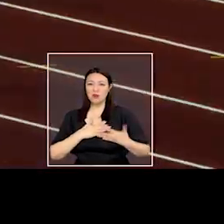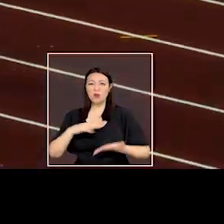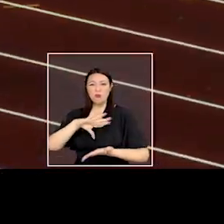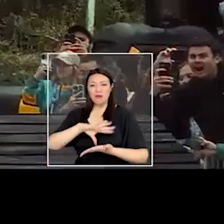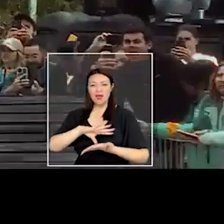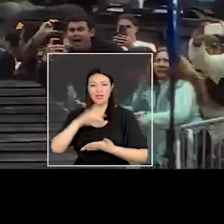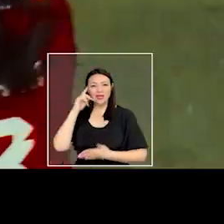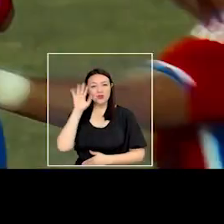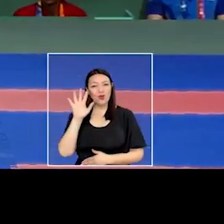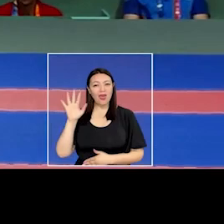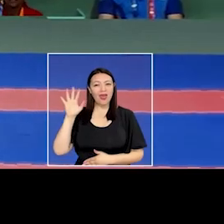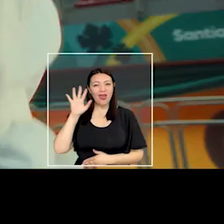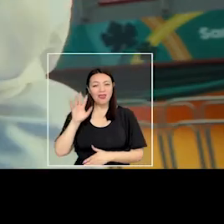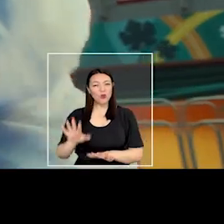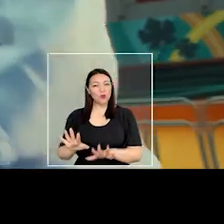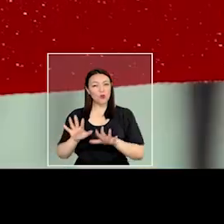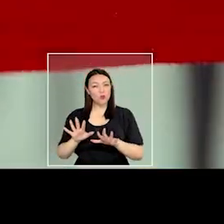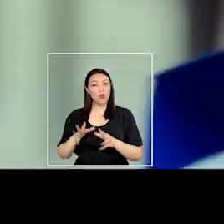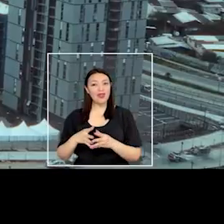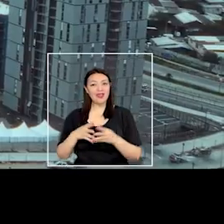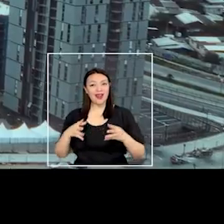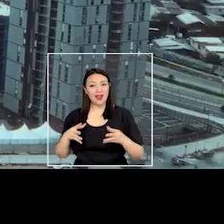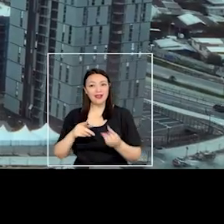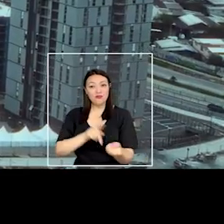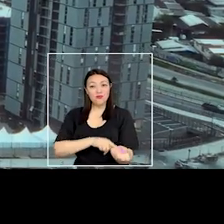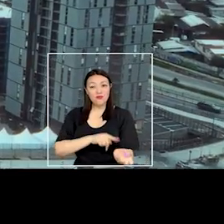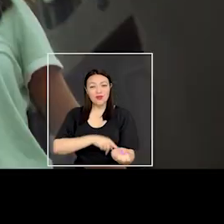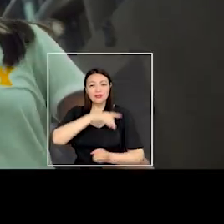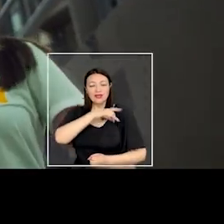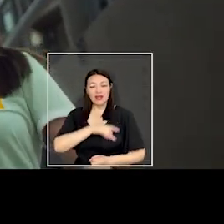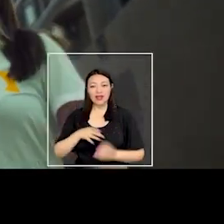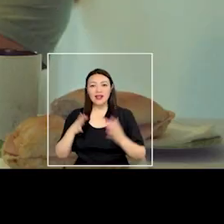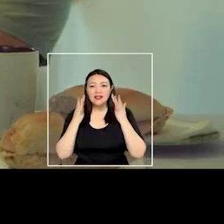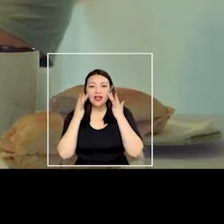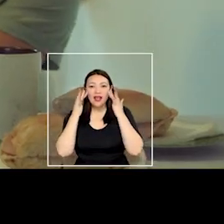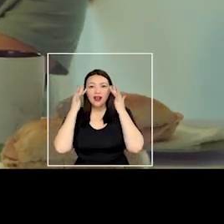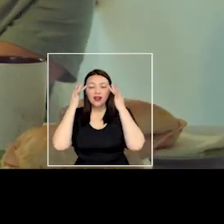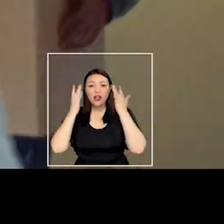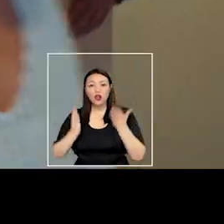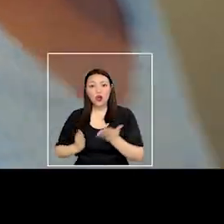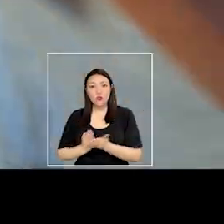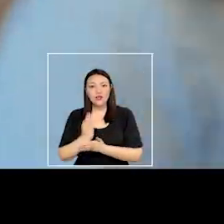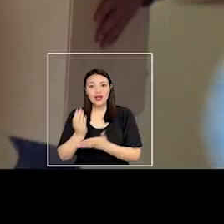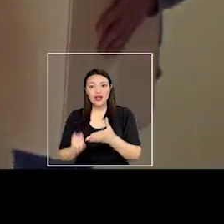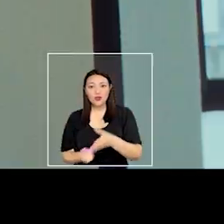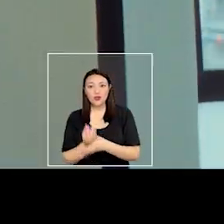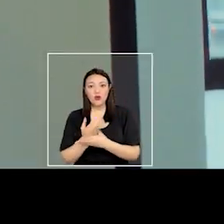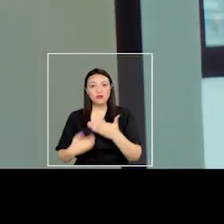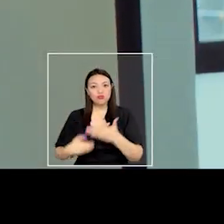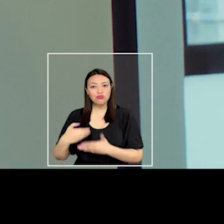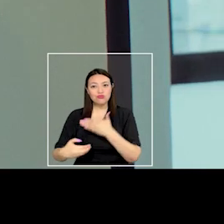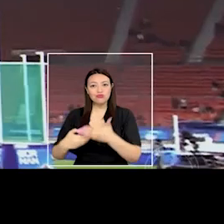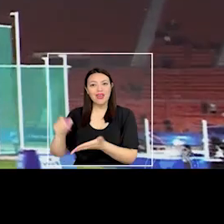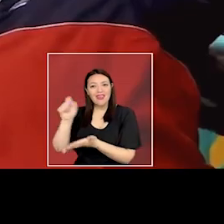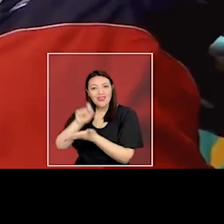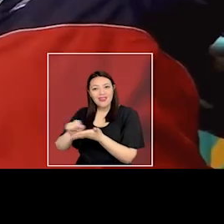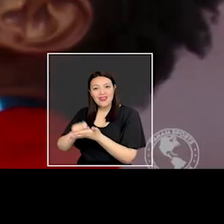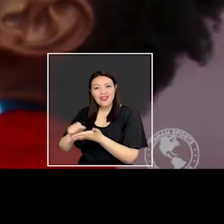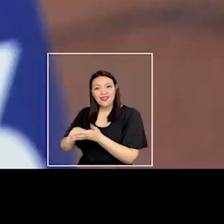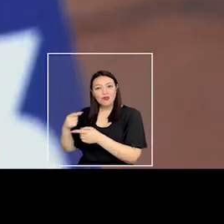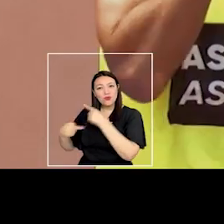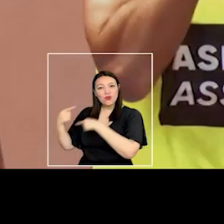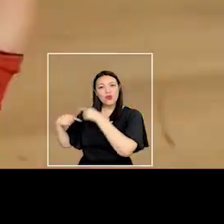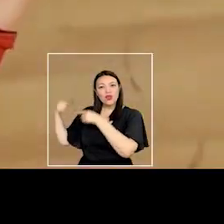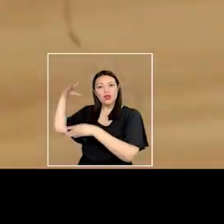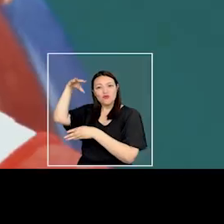el latido de un país que sueña en grande, donde las familias chilenas se llenan con la alegría de empezar algo nuevo y se escriben las